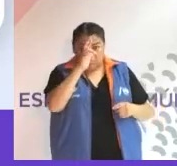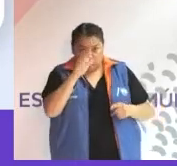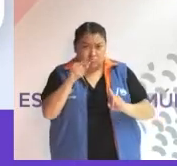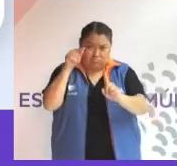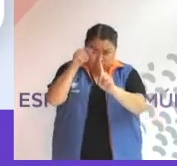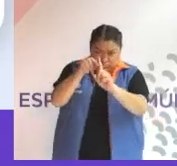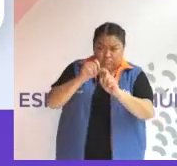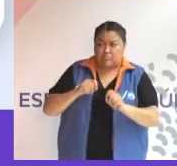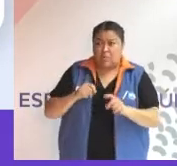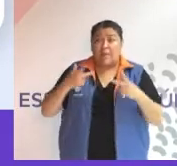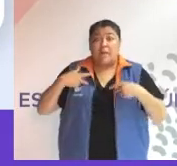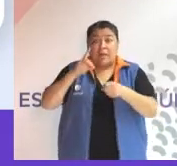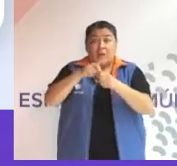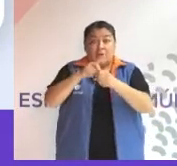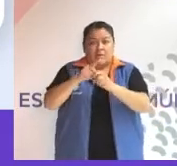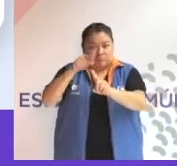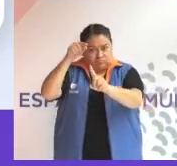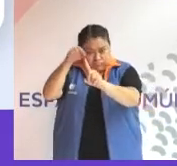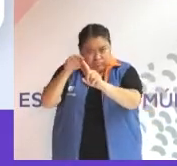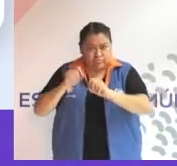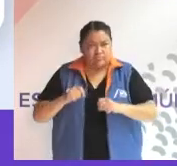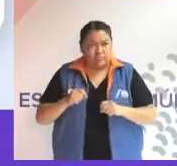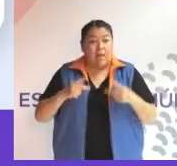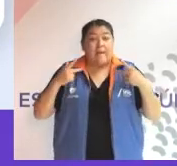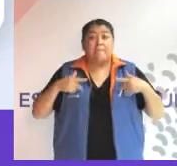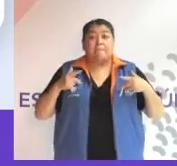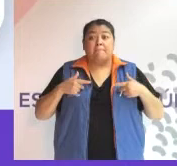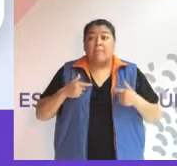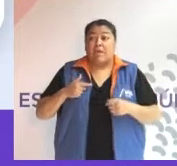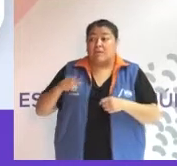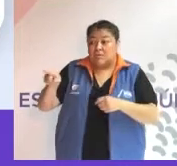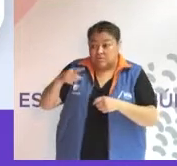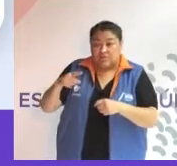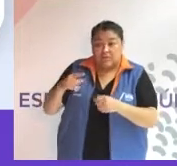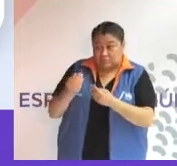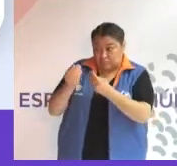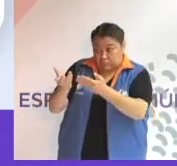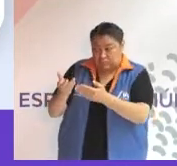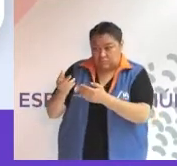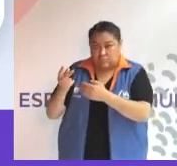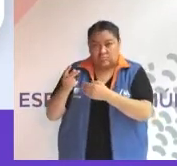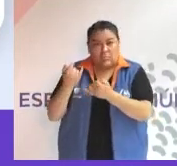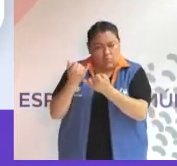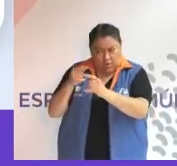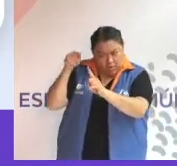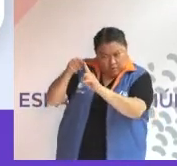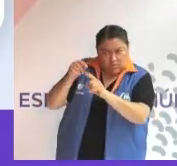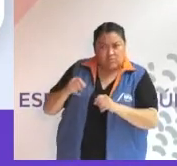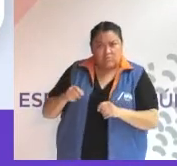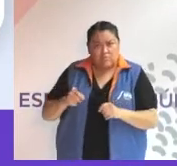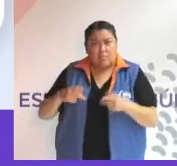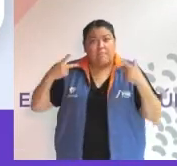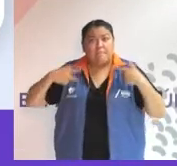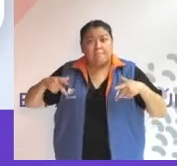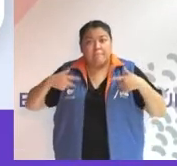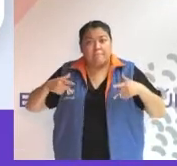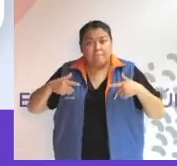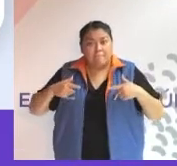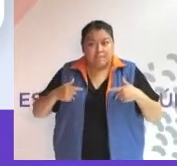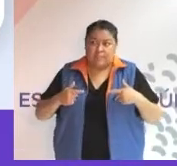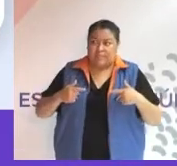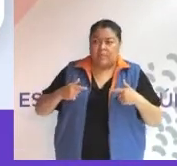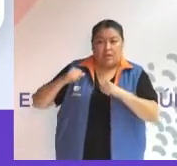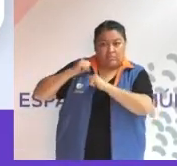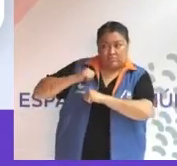es el donante, el cliente es el beneficiario. El cliente también es la autoridad. El cliente son